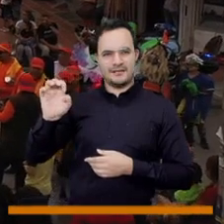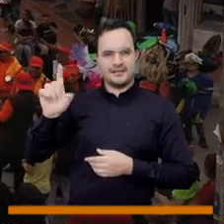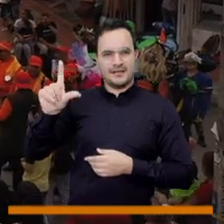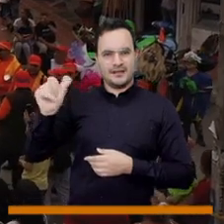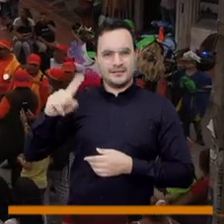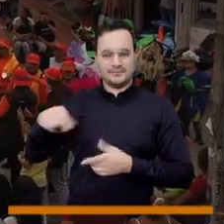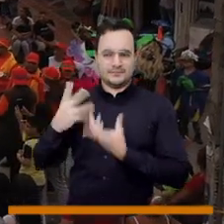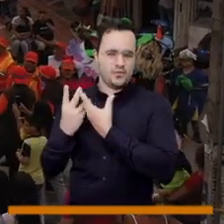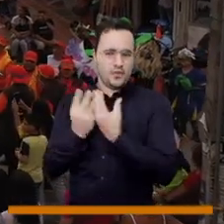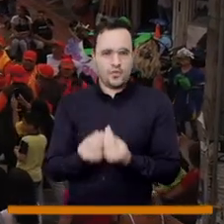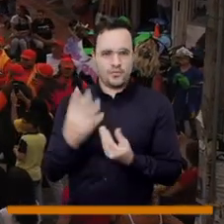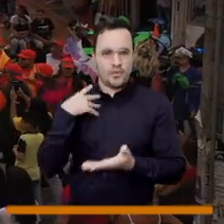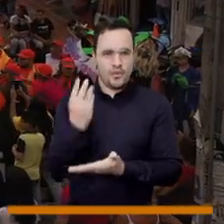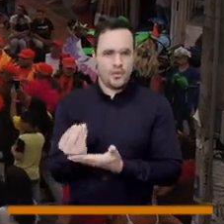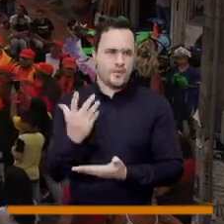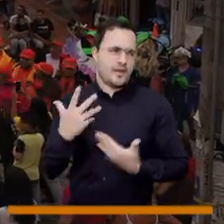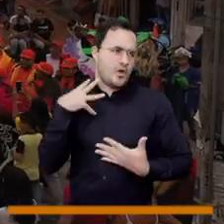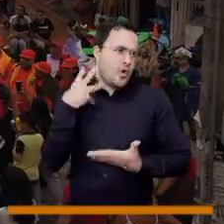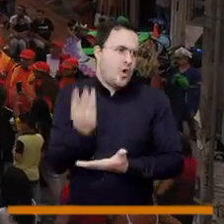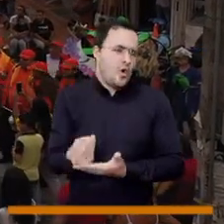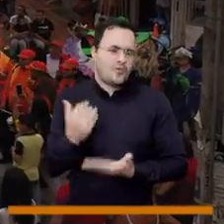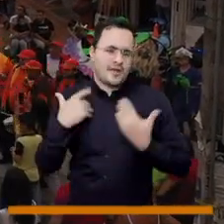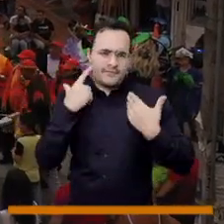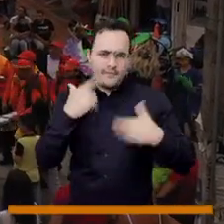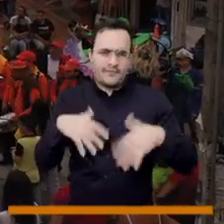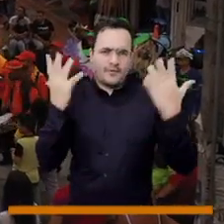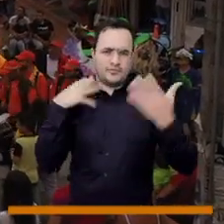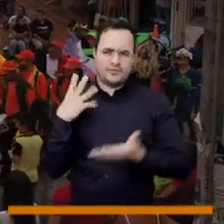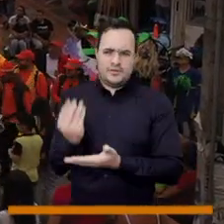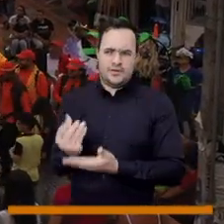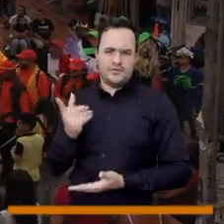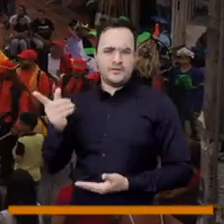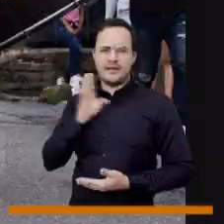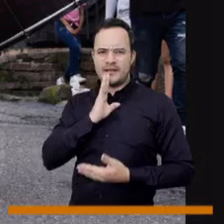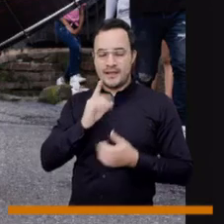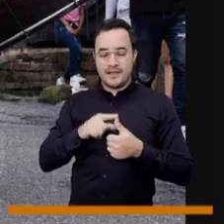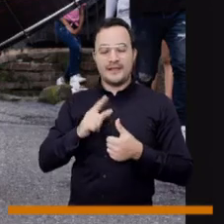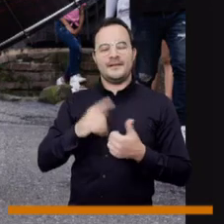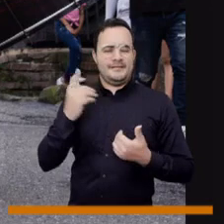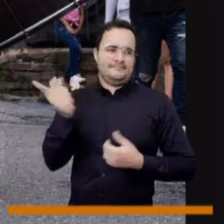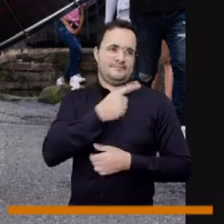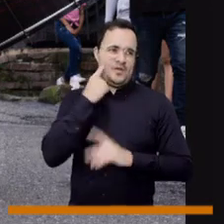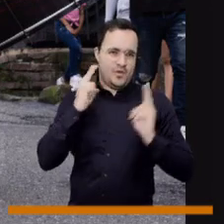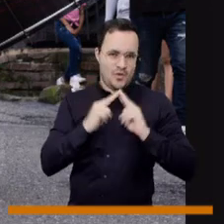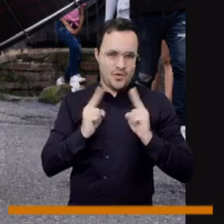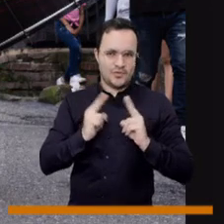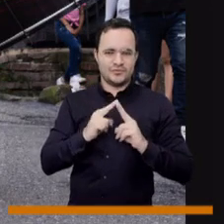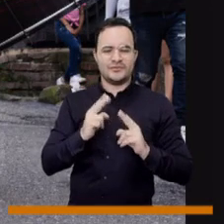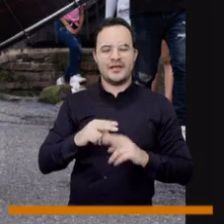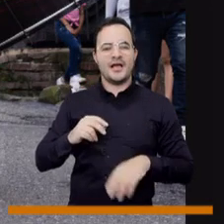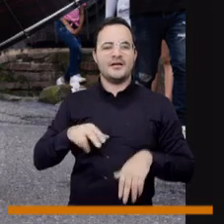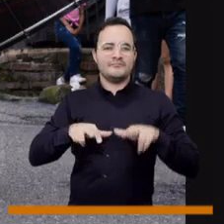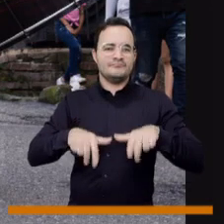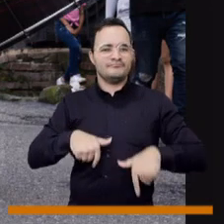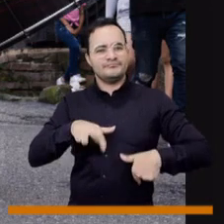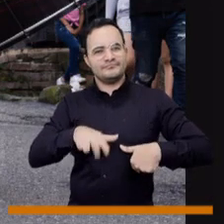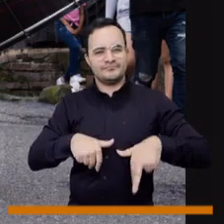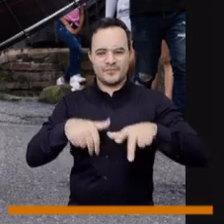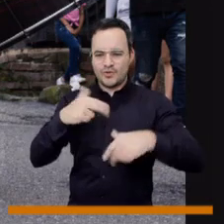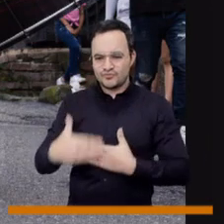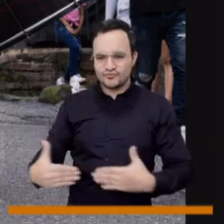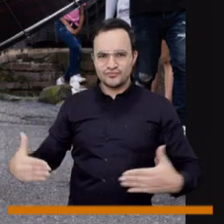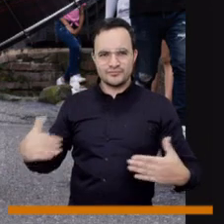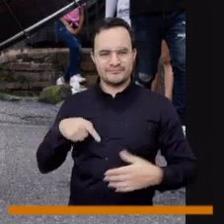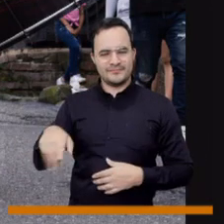aquí con una de sus obras más emblemáticas, una obra familiar, Blancanieves. Y eso también para nosotros tiene un bello